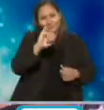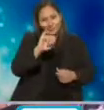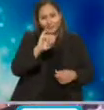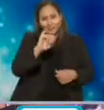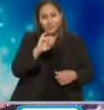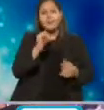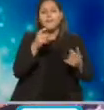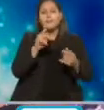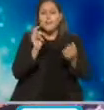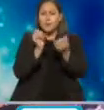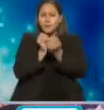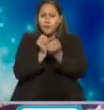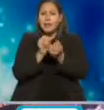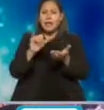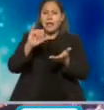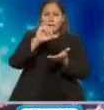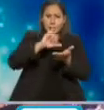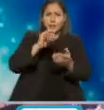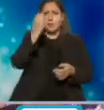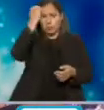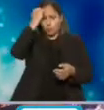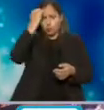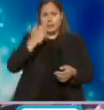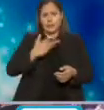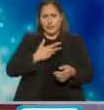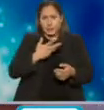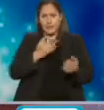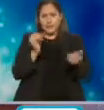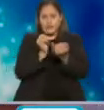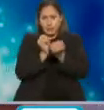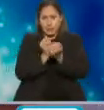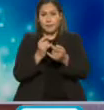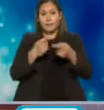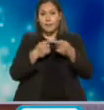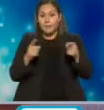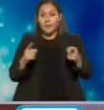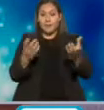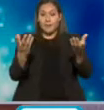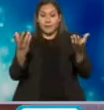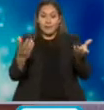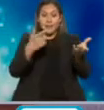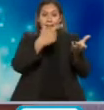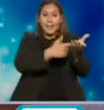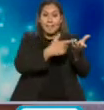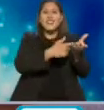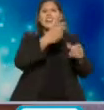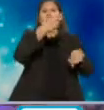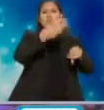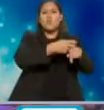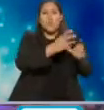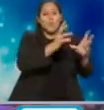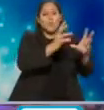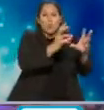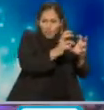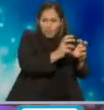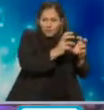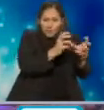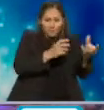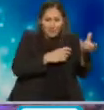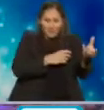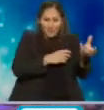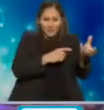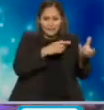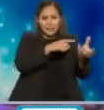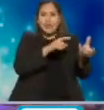¿no? también podemos tener un aceite de coco, claro que sí. Ah, Ahora, entonces la diferencia entre una grasa es que se